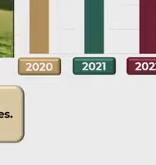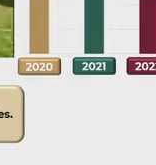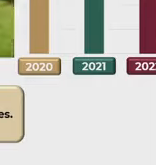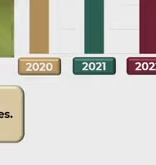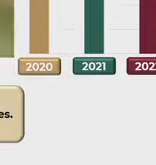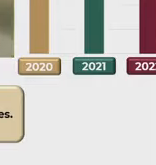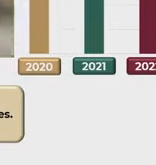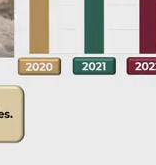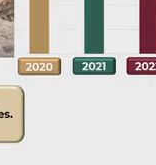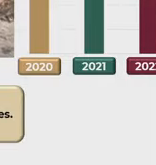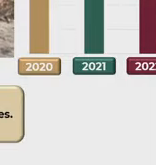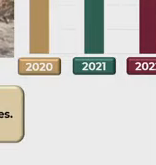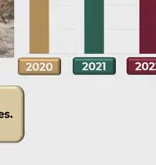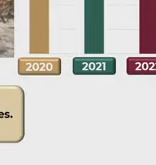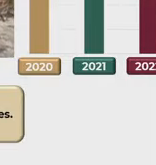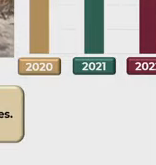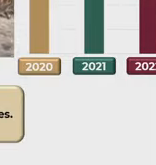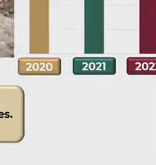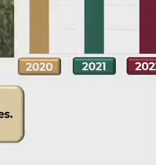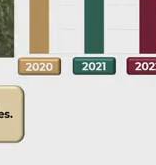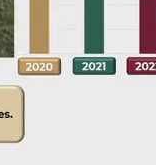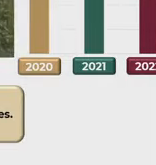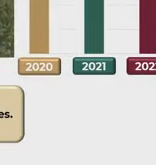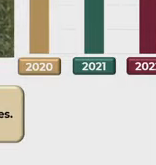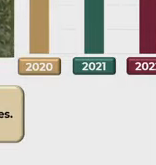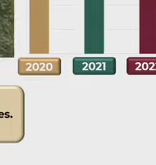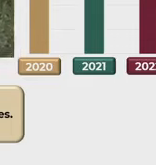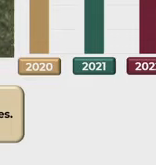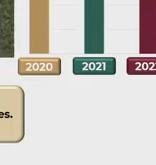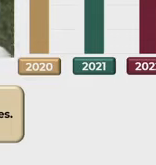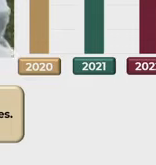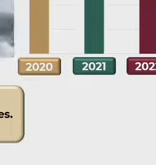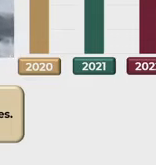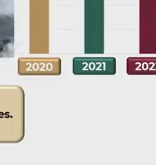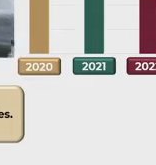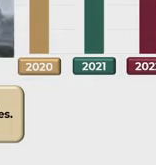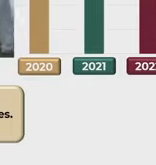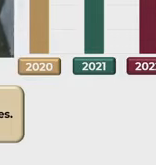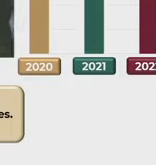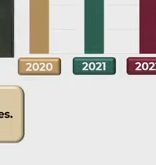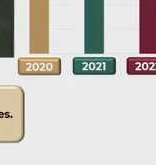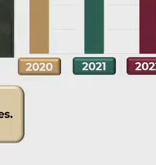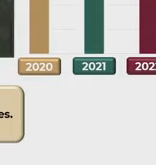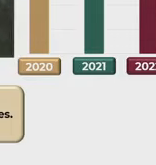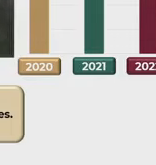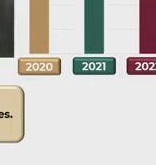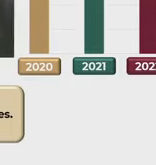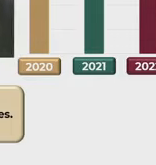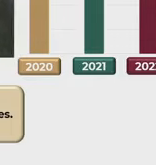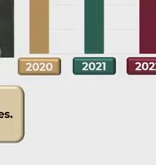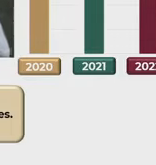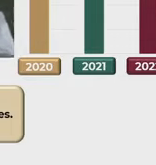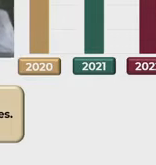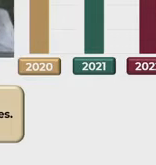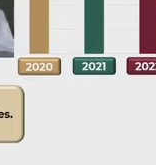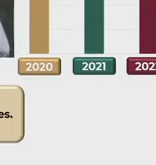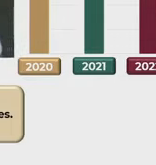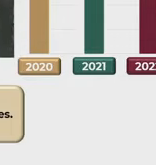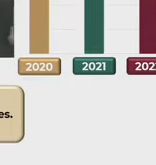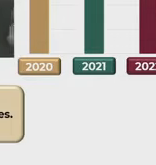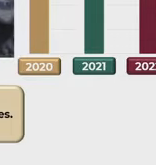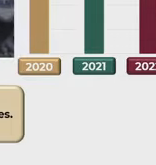contacto de un vuelo ilícito, se identifique, los países van pasando la información para